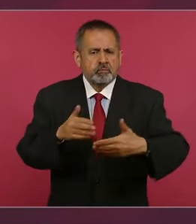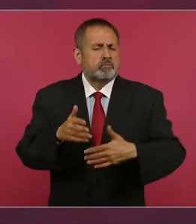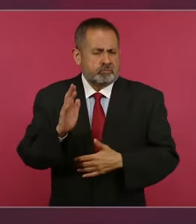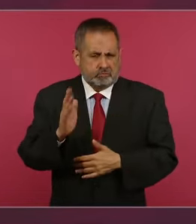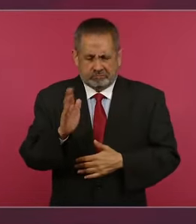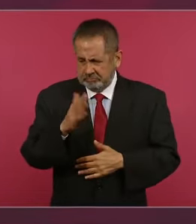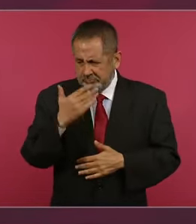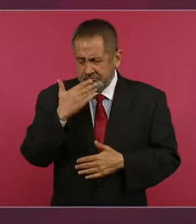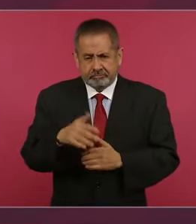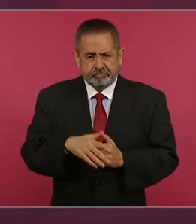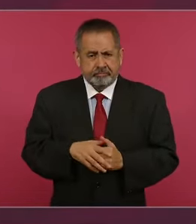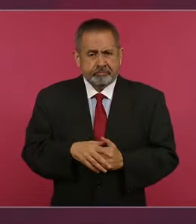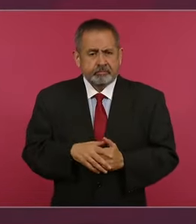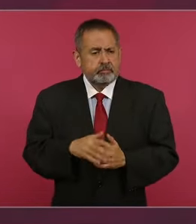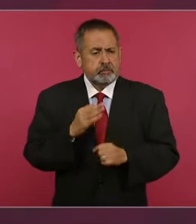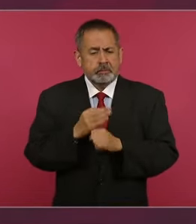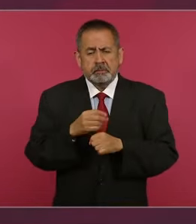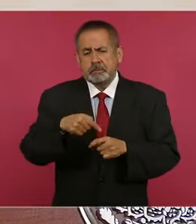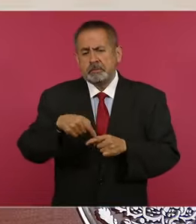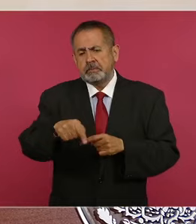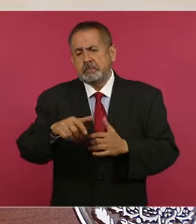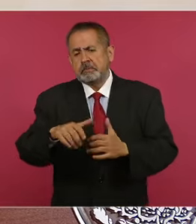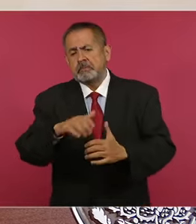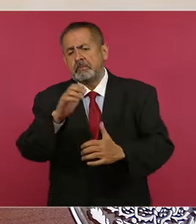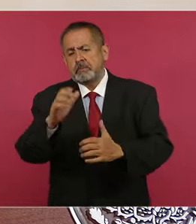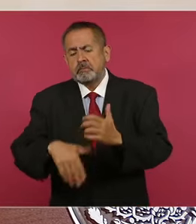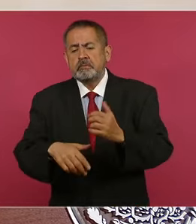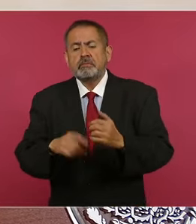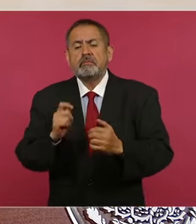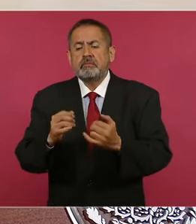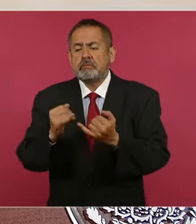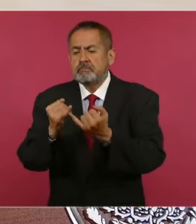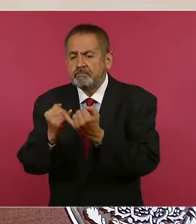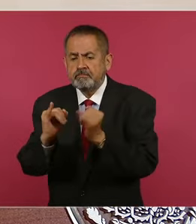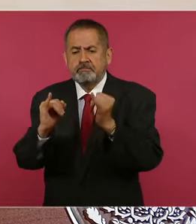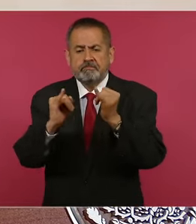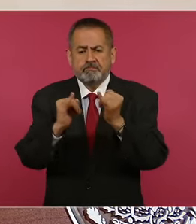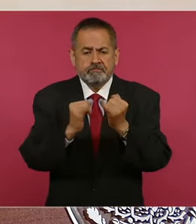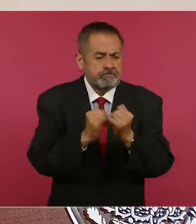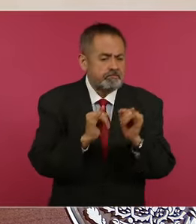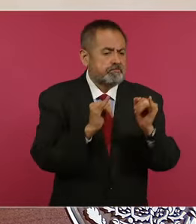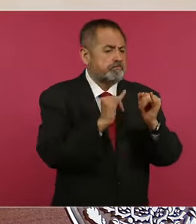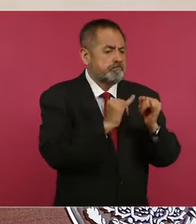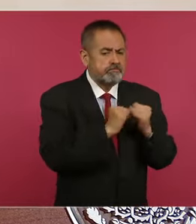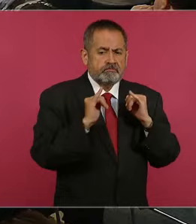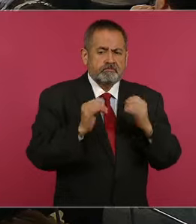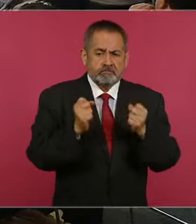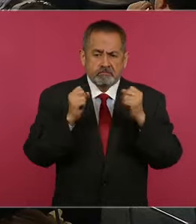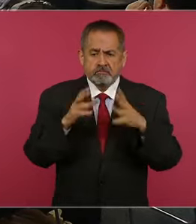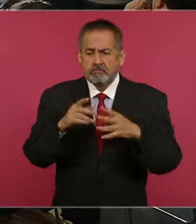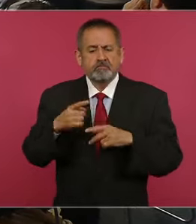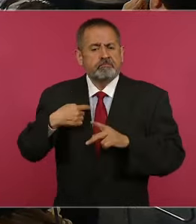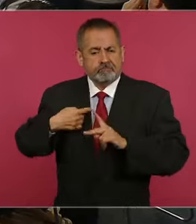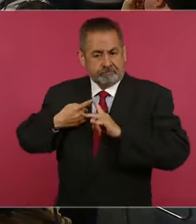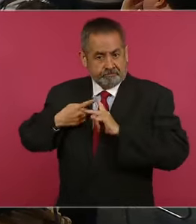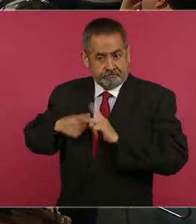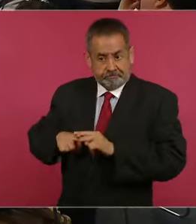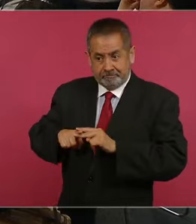estamos en la etapa final de inauguración de obras. Muchas obras que iniciamos